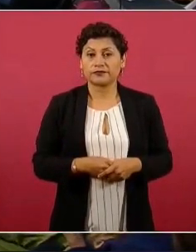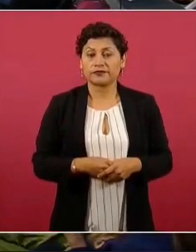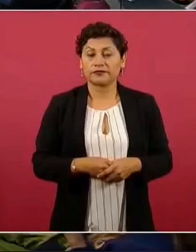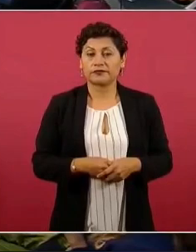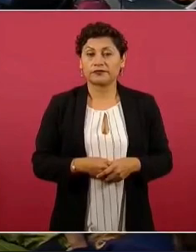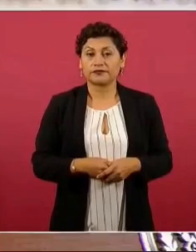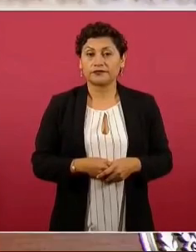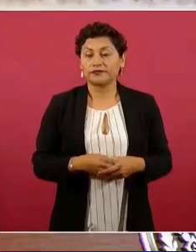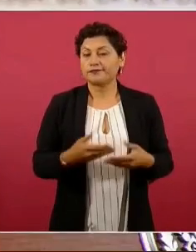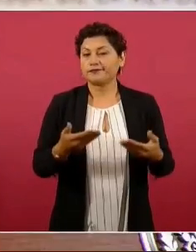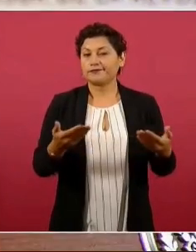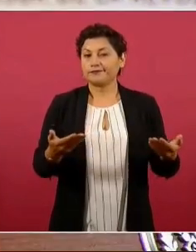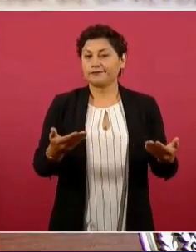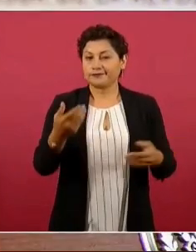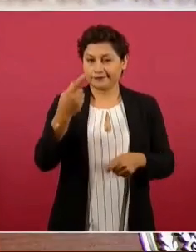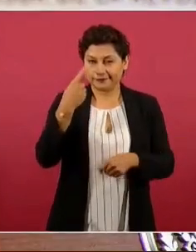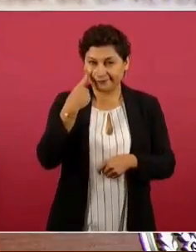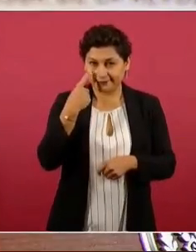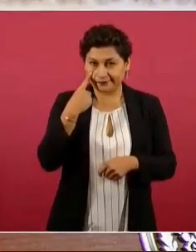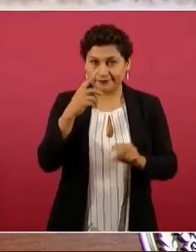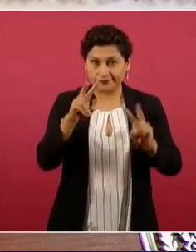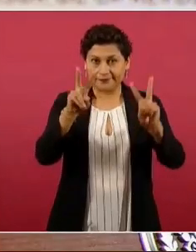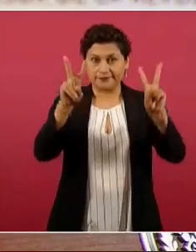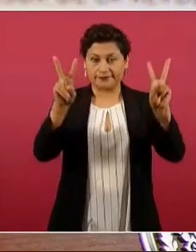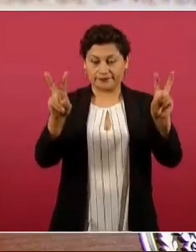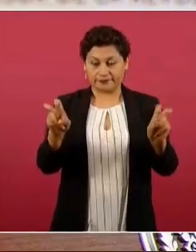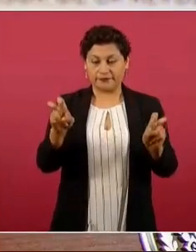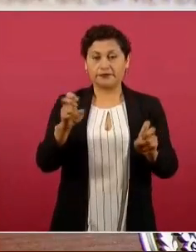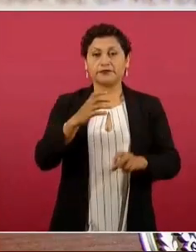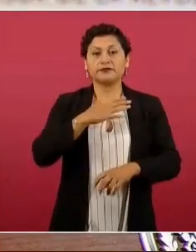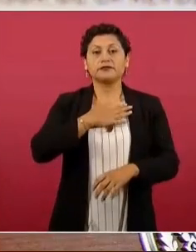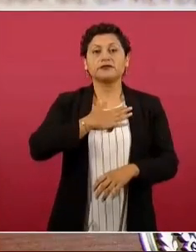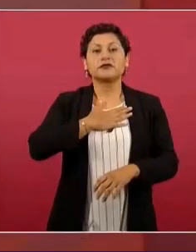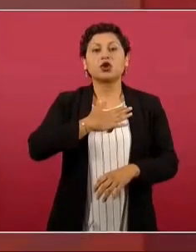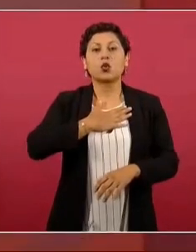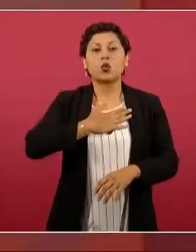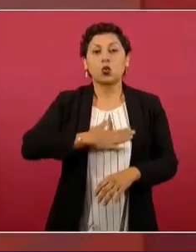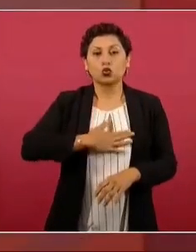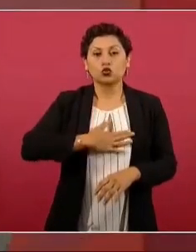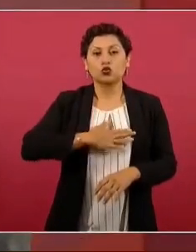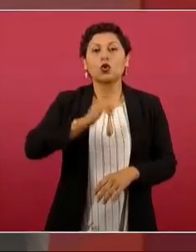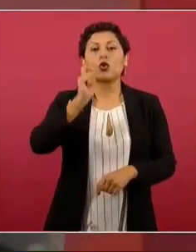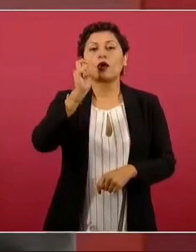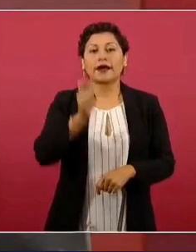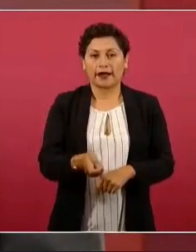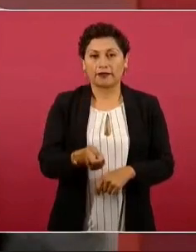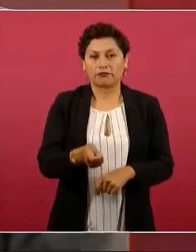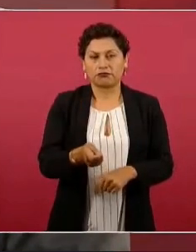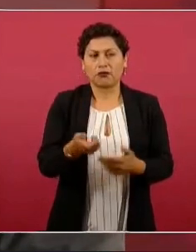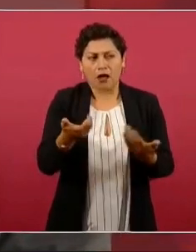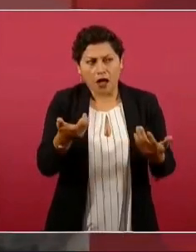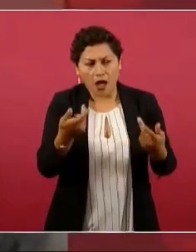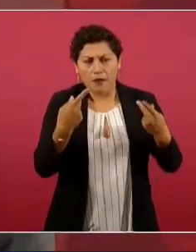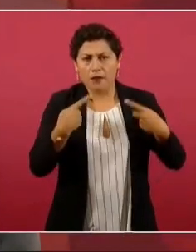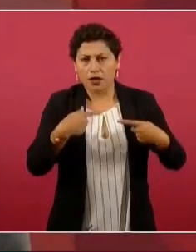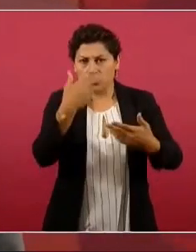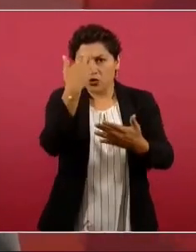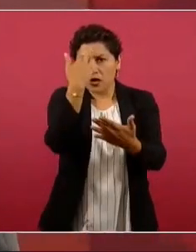La justicia es castigada al que comete un delito, pero también la justicia es